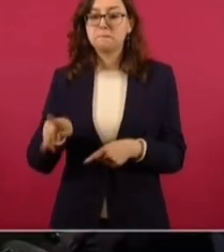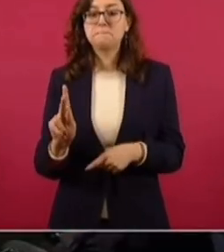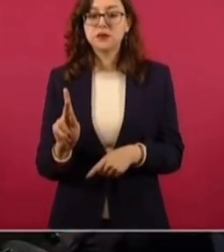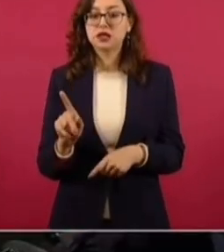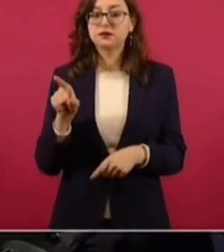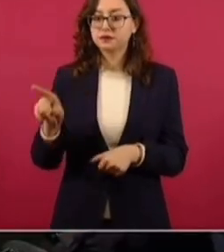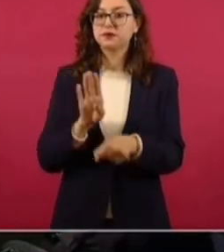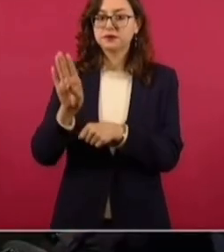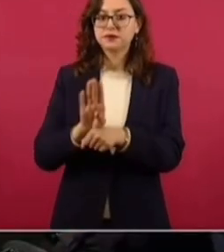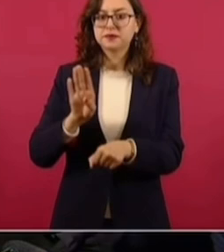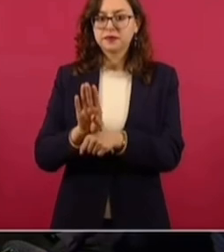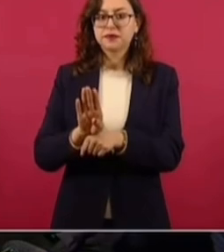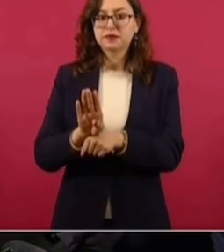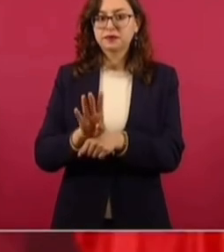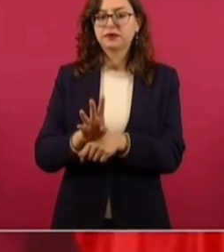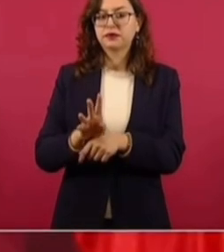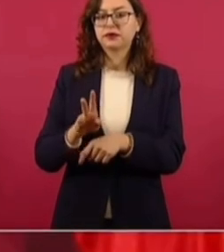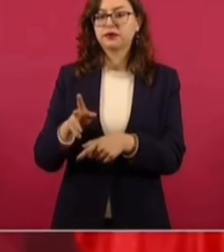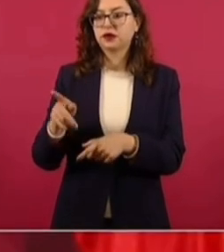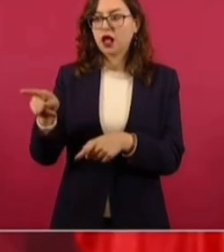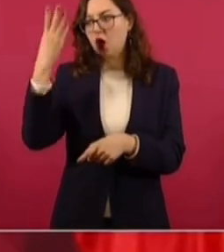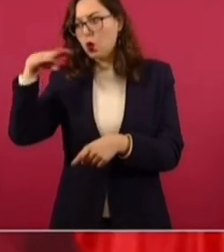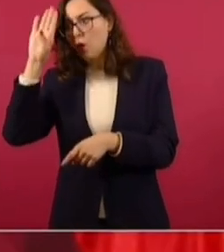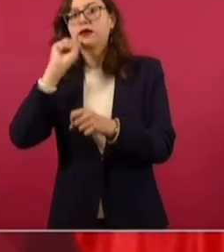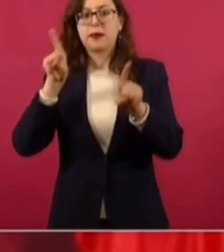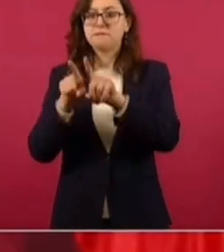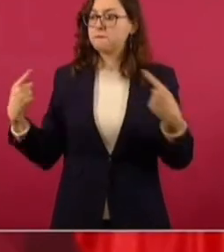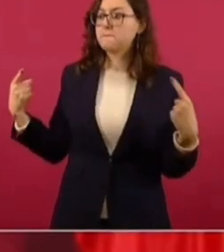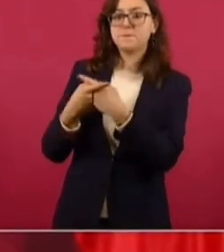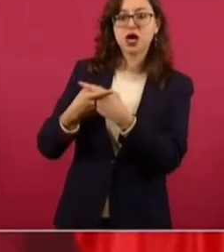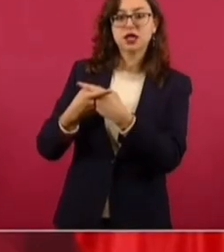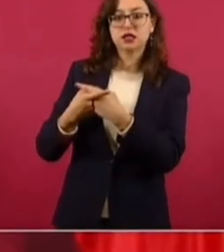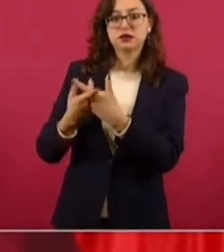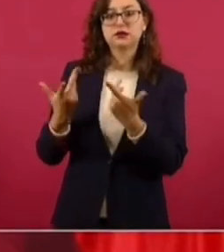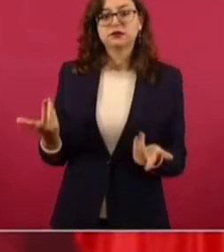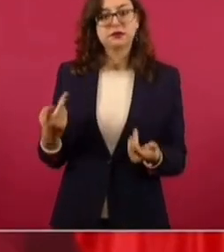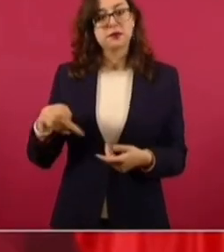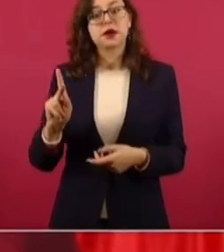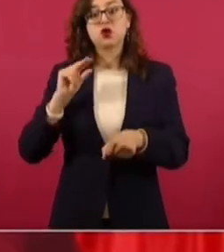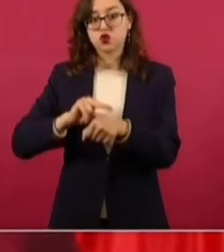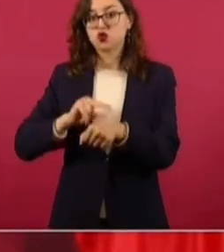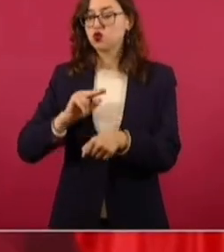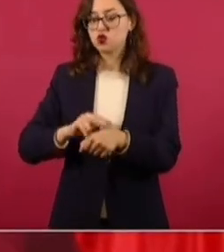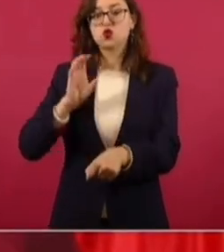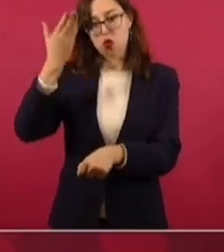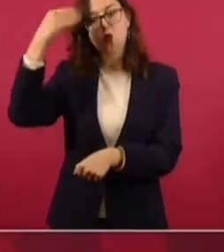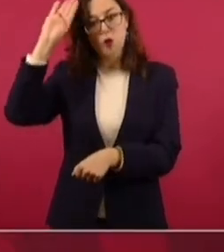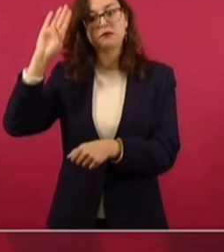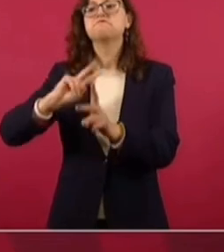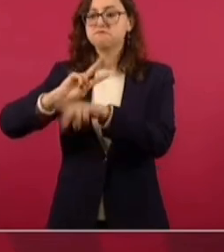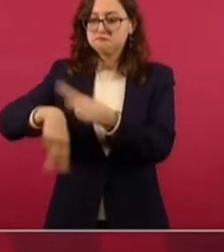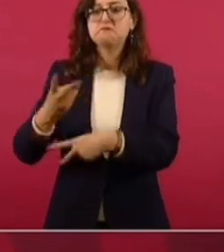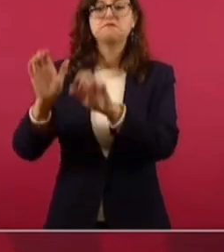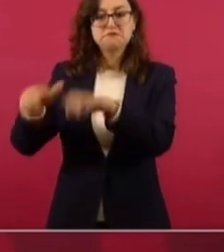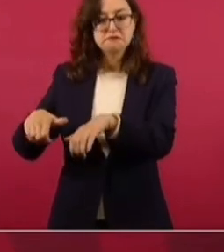han llegado a un contrato con médicos cubanos y no hay en el mundo. Por